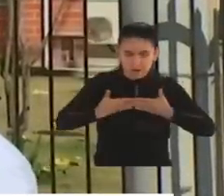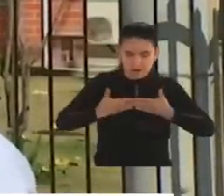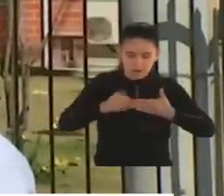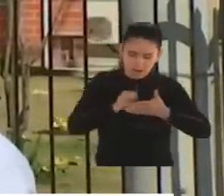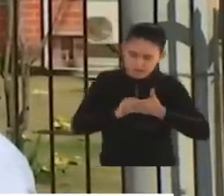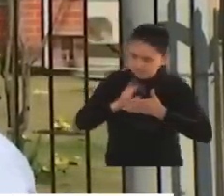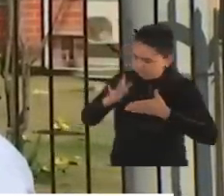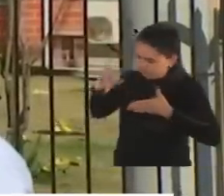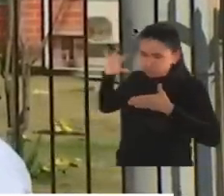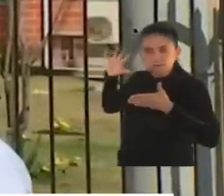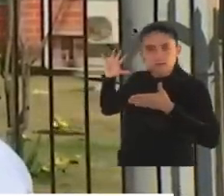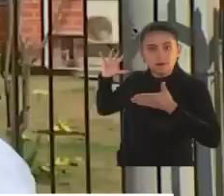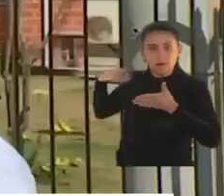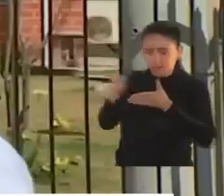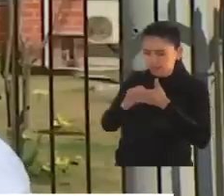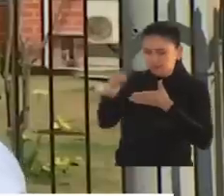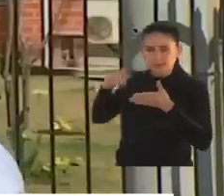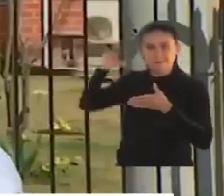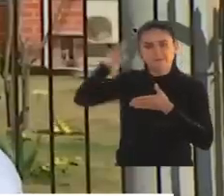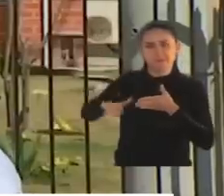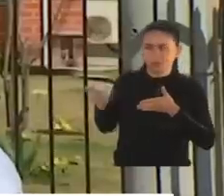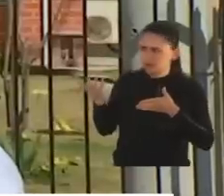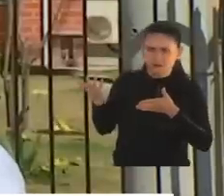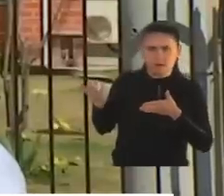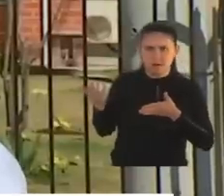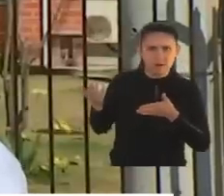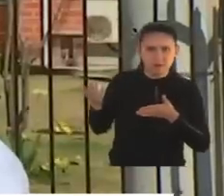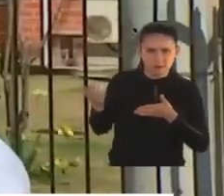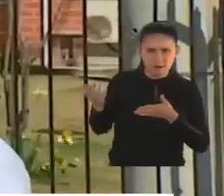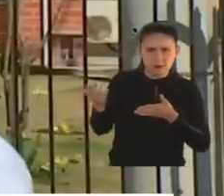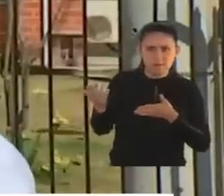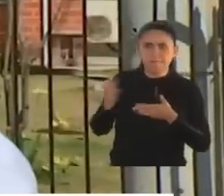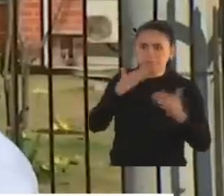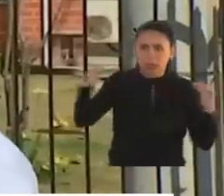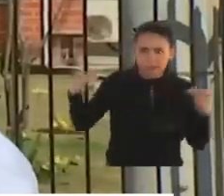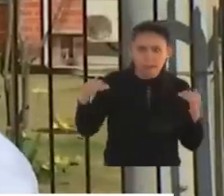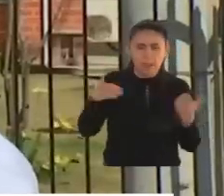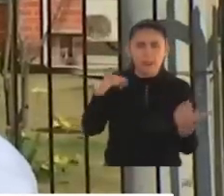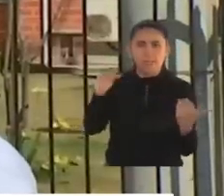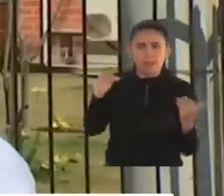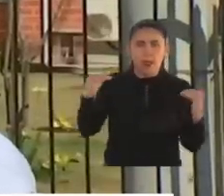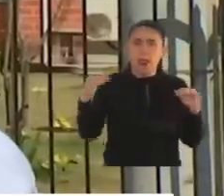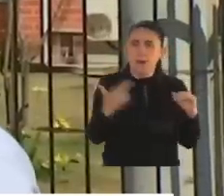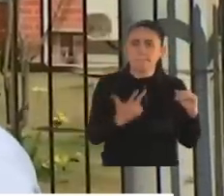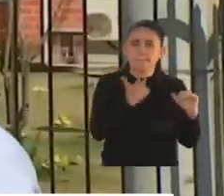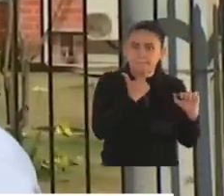afuera y pues de esta manera obstaculizaron todo lo que tiene que ver, todo lo que era entrada y salida